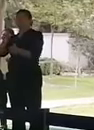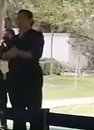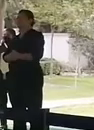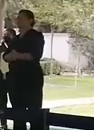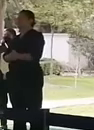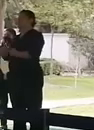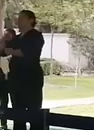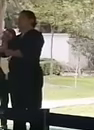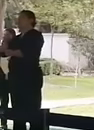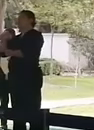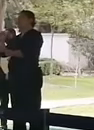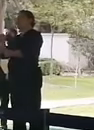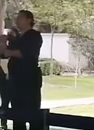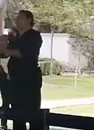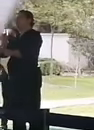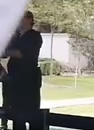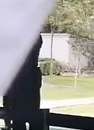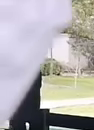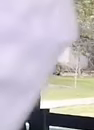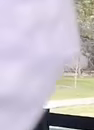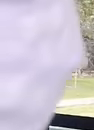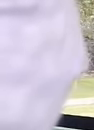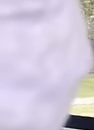Jesús Matlacuachi. Ahí, parece.